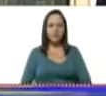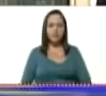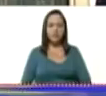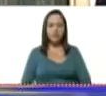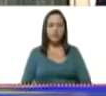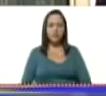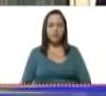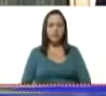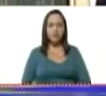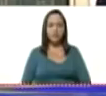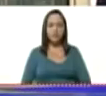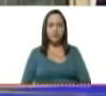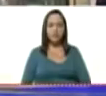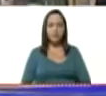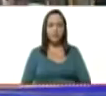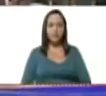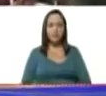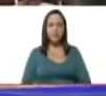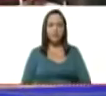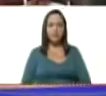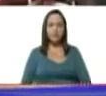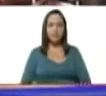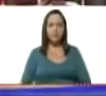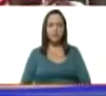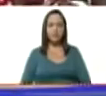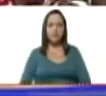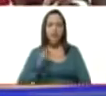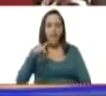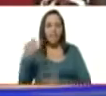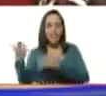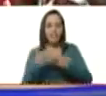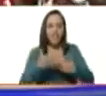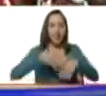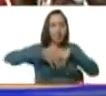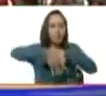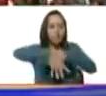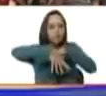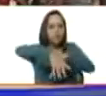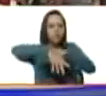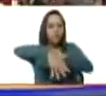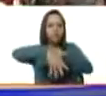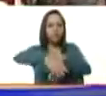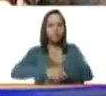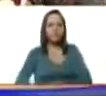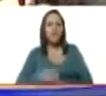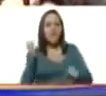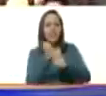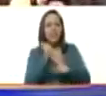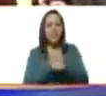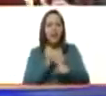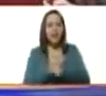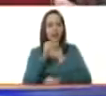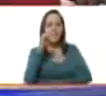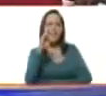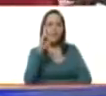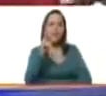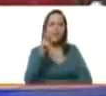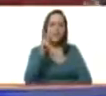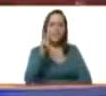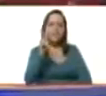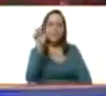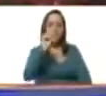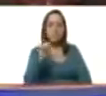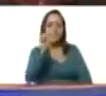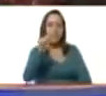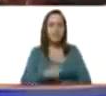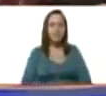Y aquí vinieron en marcha. los trabajadores de PDVSA.